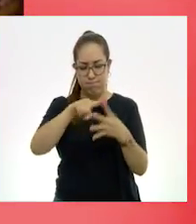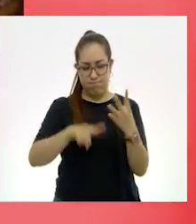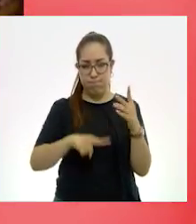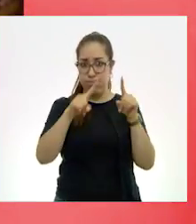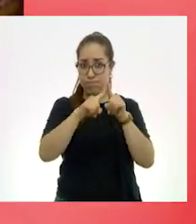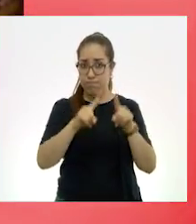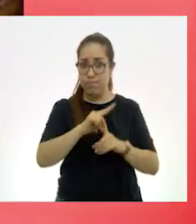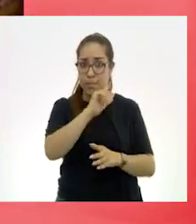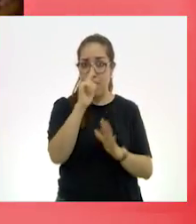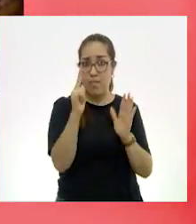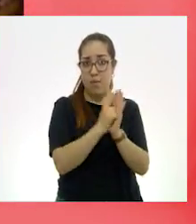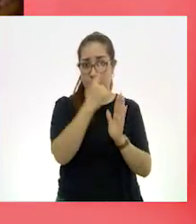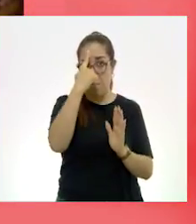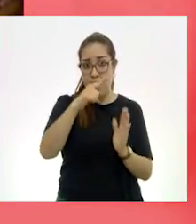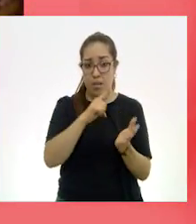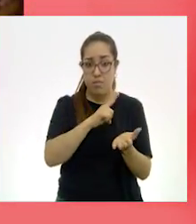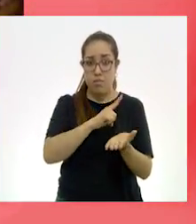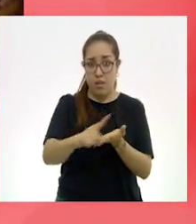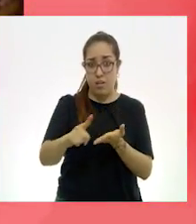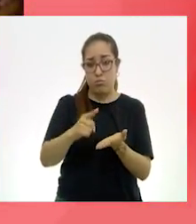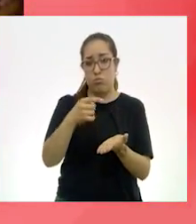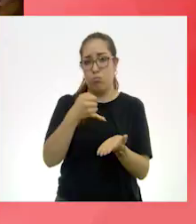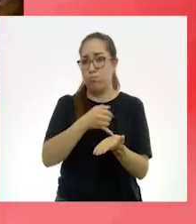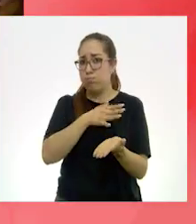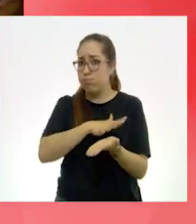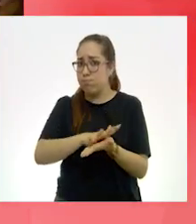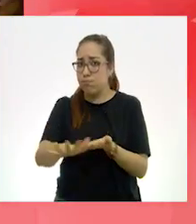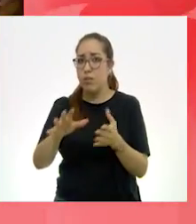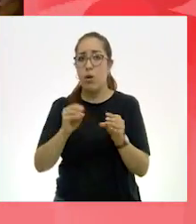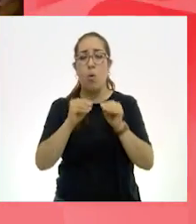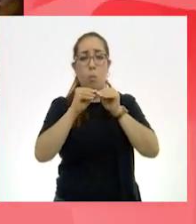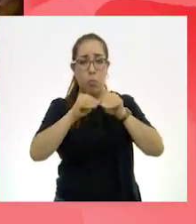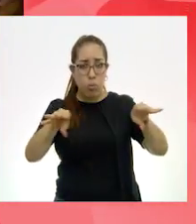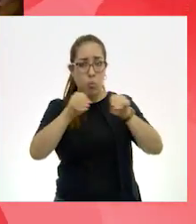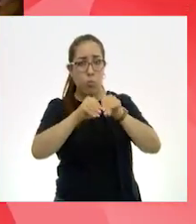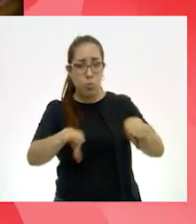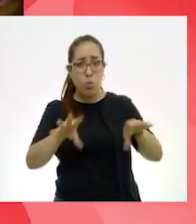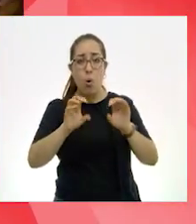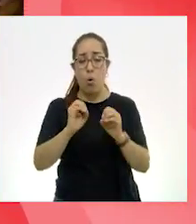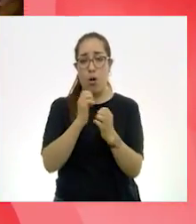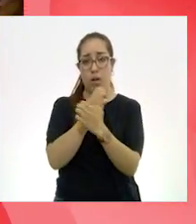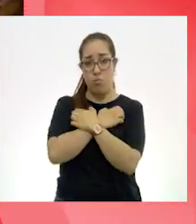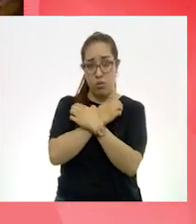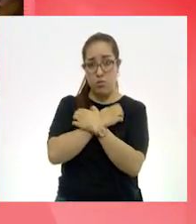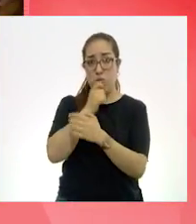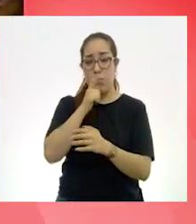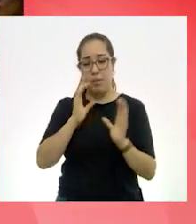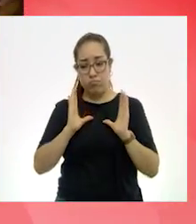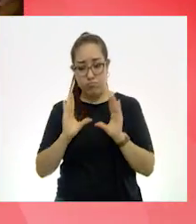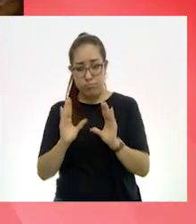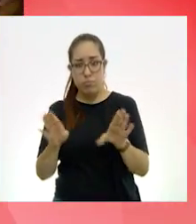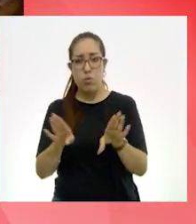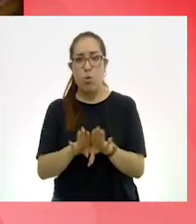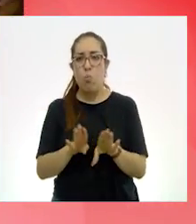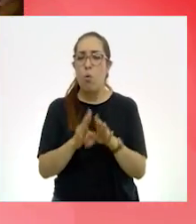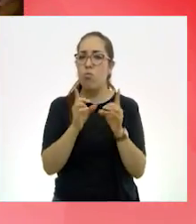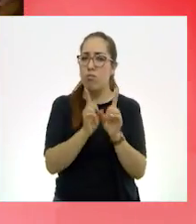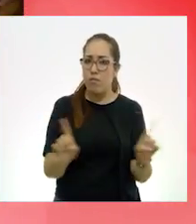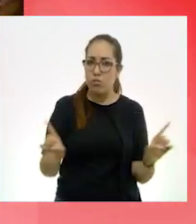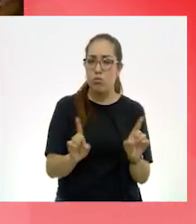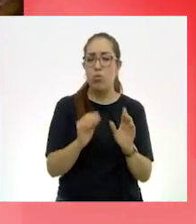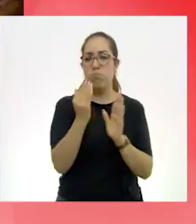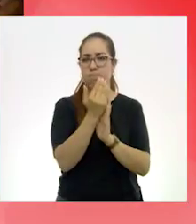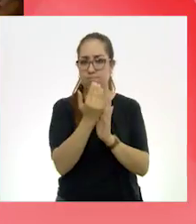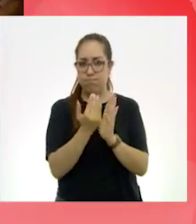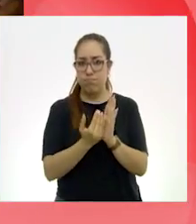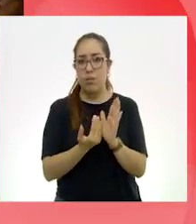que tienen que ver con derechos de imprenta, con derechos obreros, con derecho a la educación, con el divorcio, con